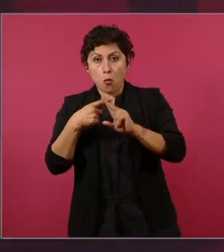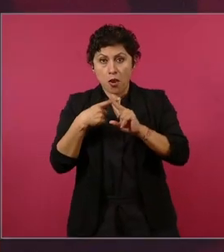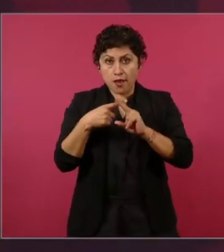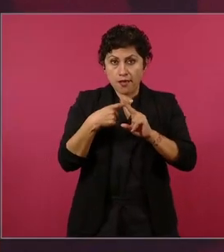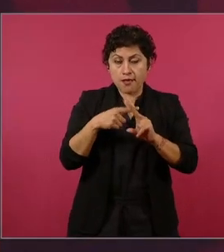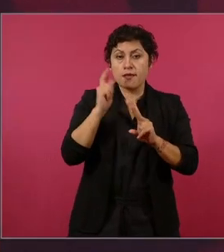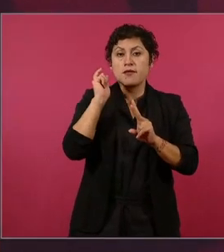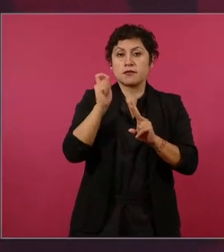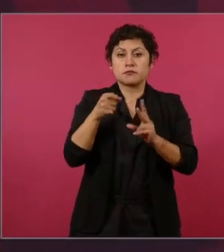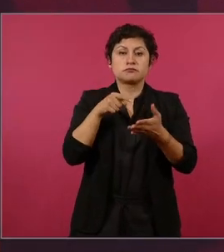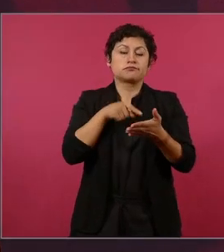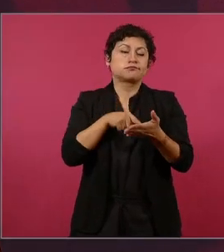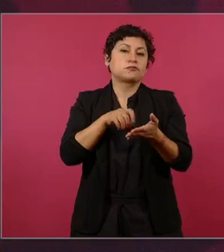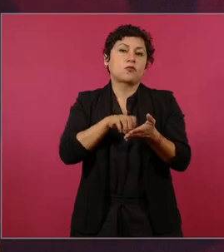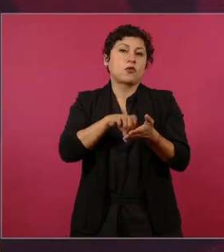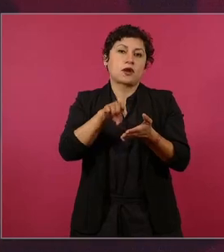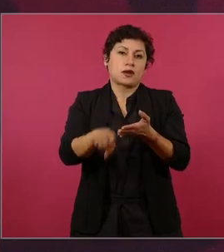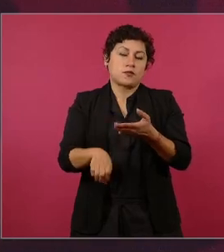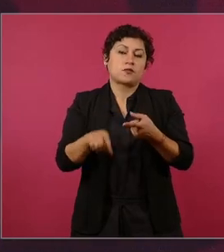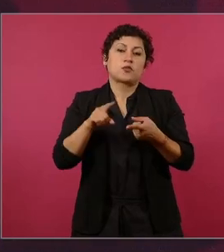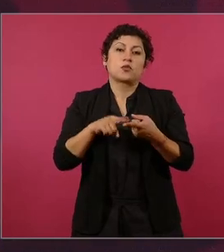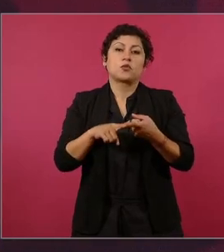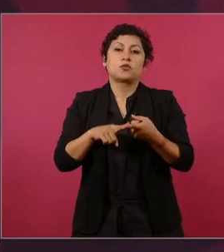la suma y